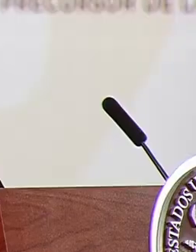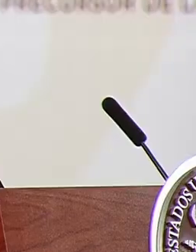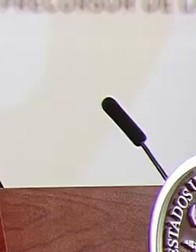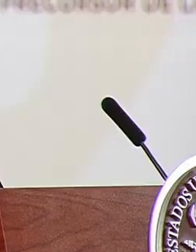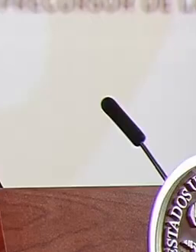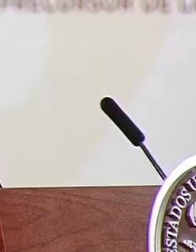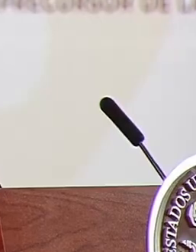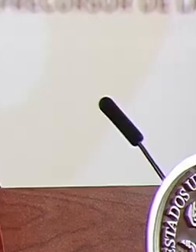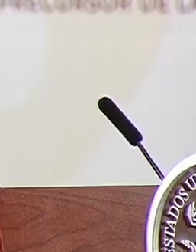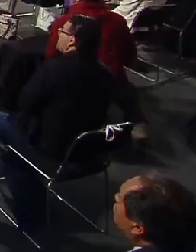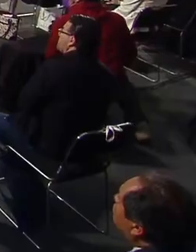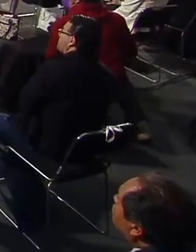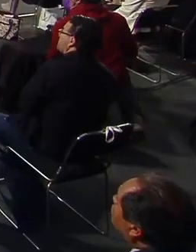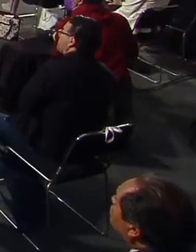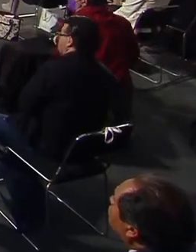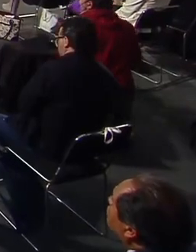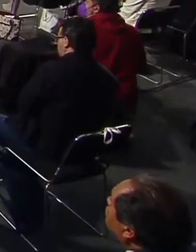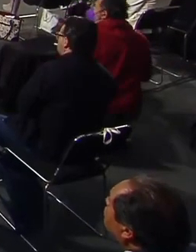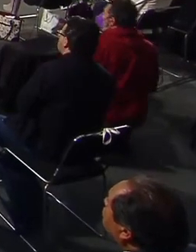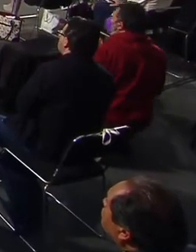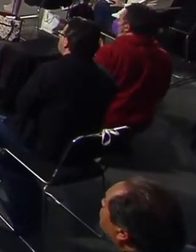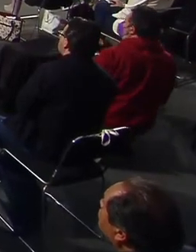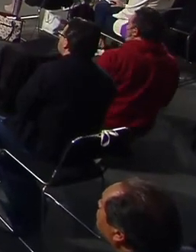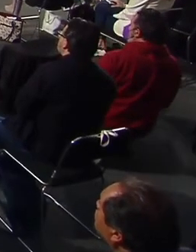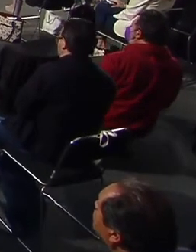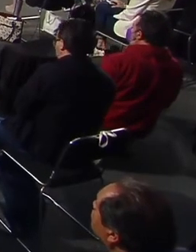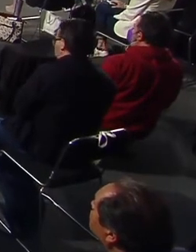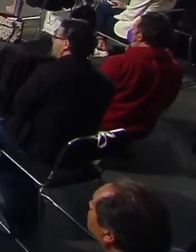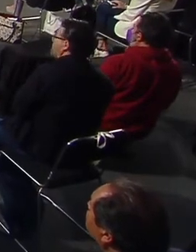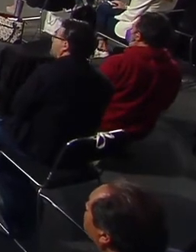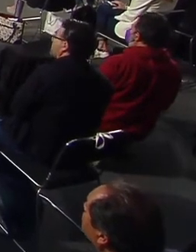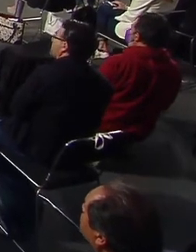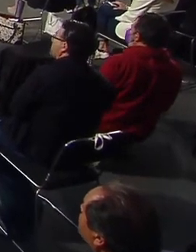No la tenemos aquí, ¿verdad? En la transmisión.